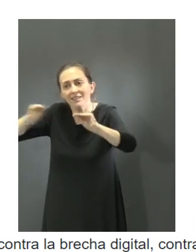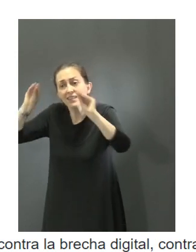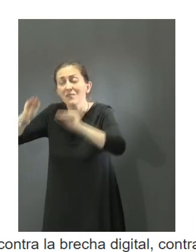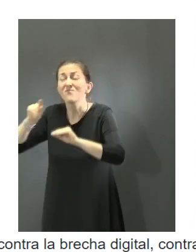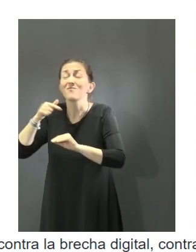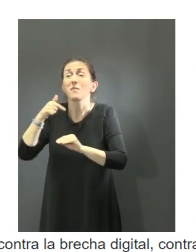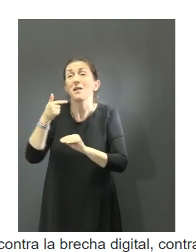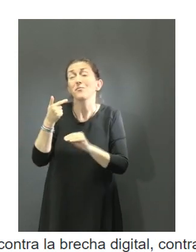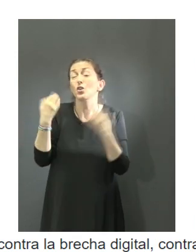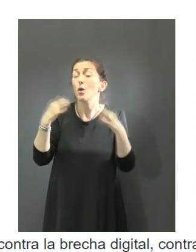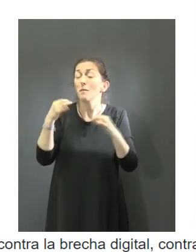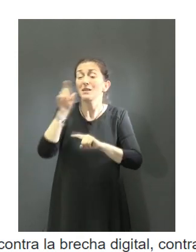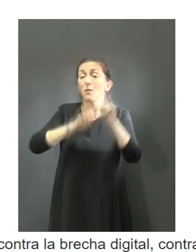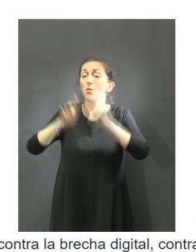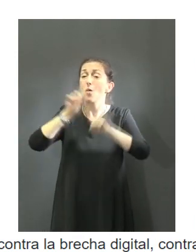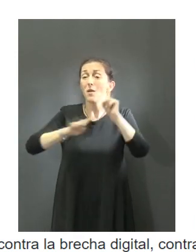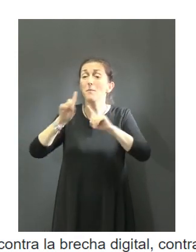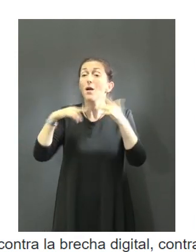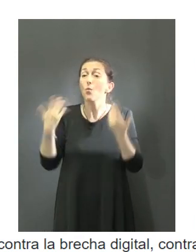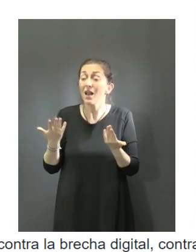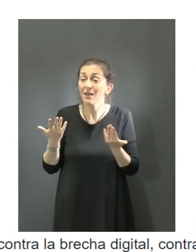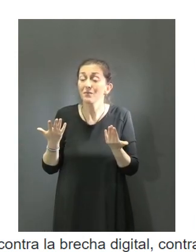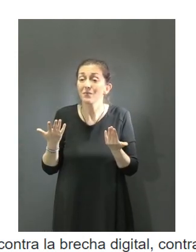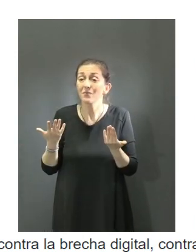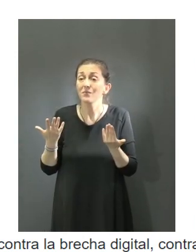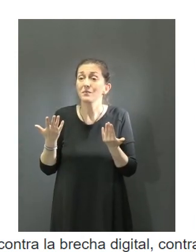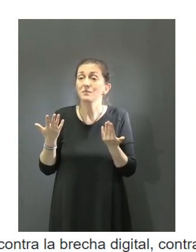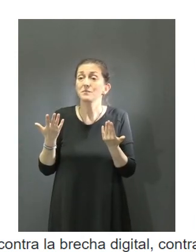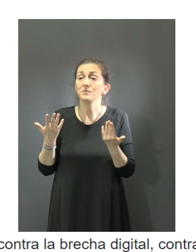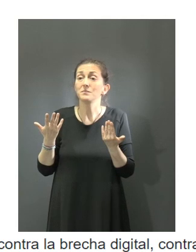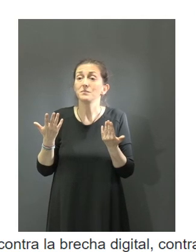encontramos habitualmente, es que